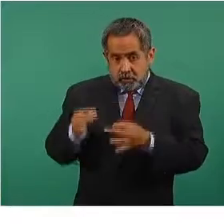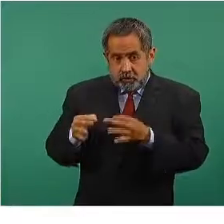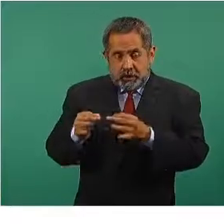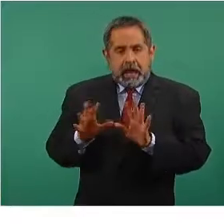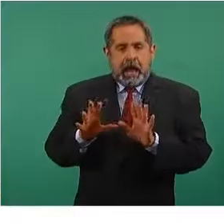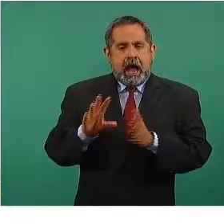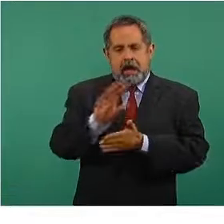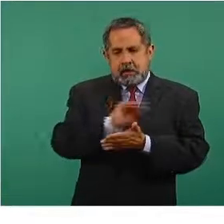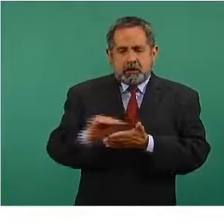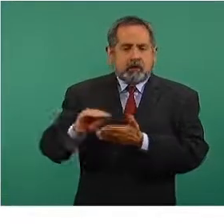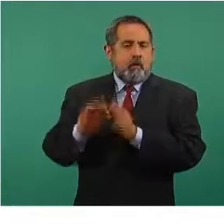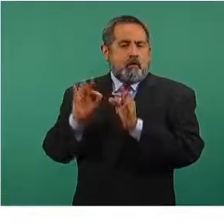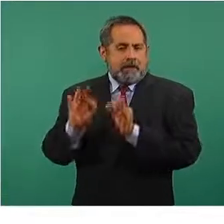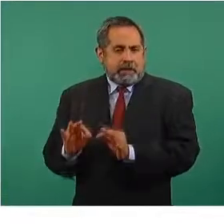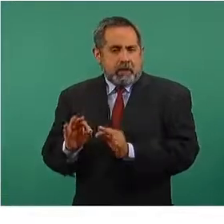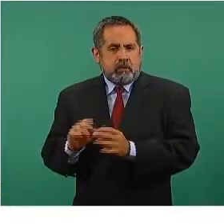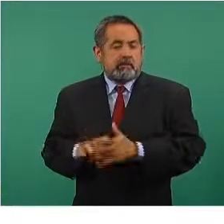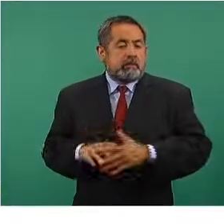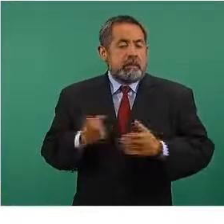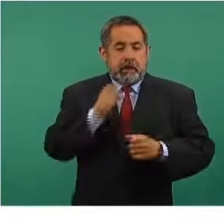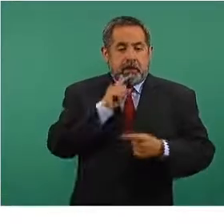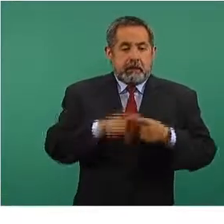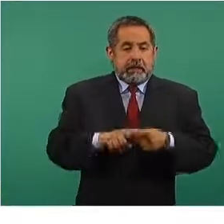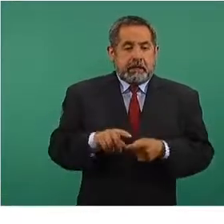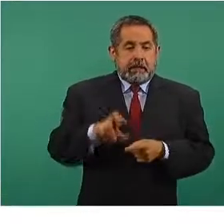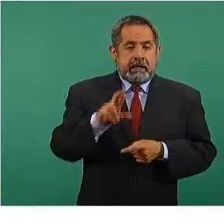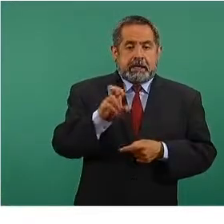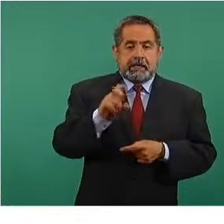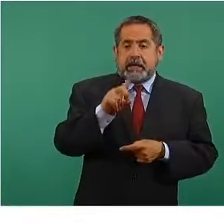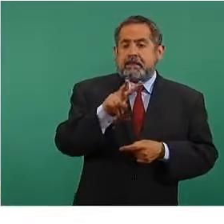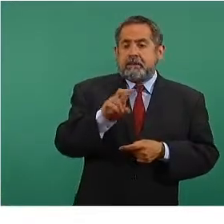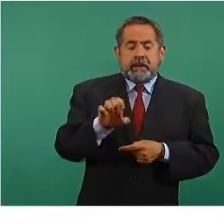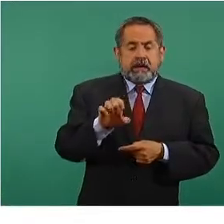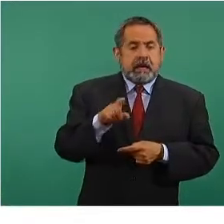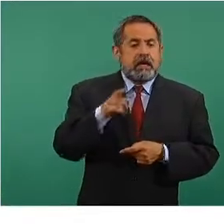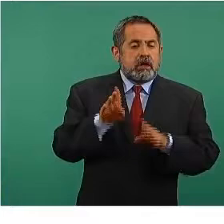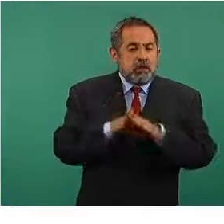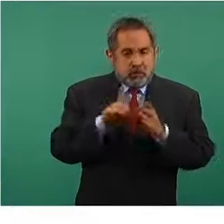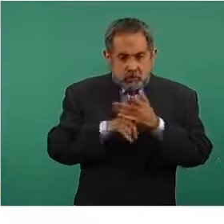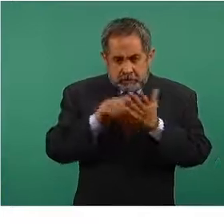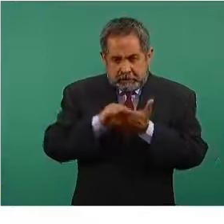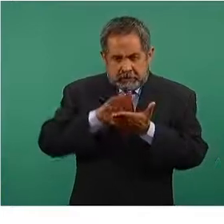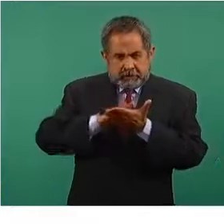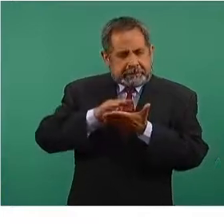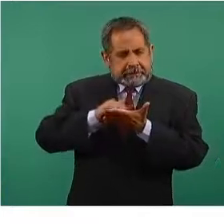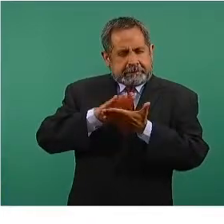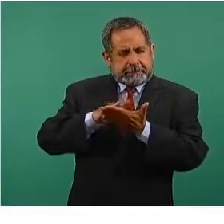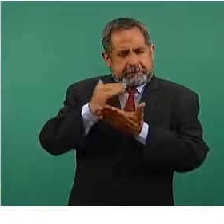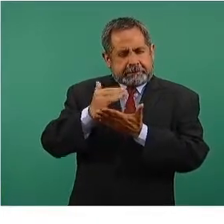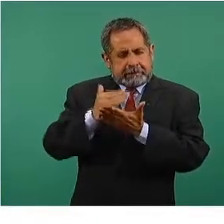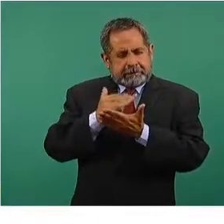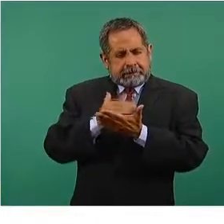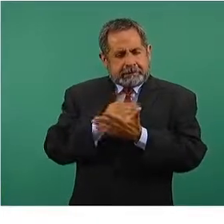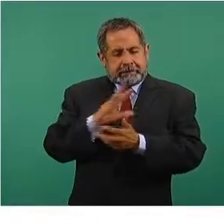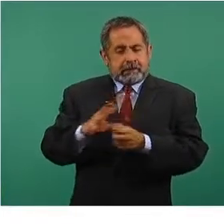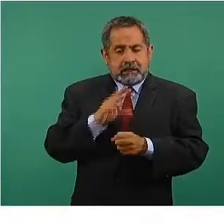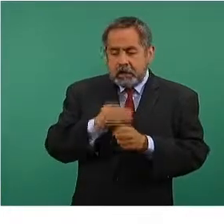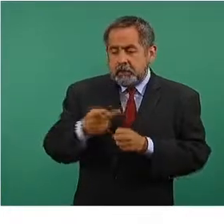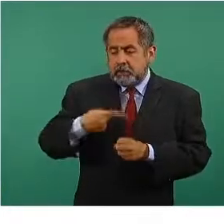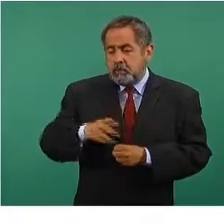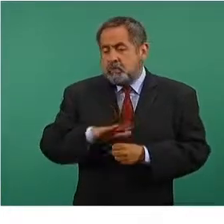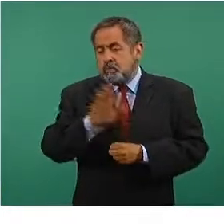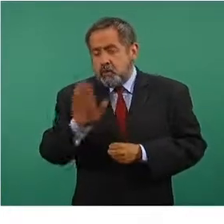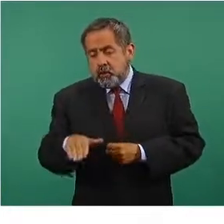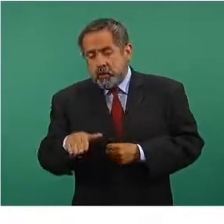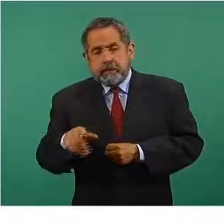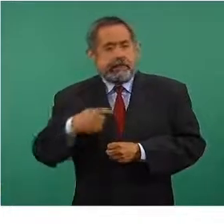las confirmadas. Pero también tenemos esto, que es la red B, que es la forma de registro de estas defunciones que tienen